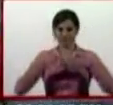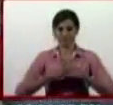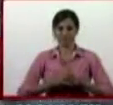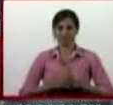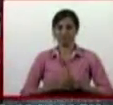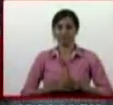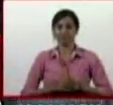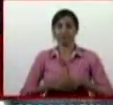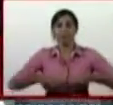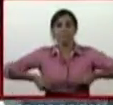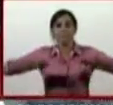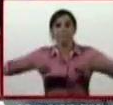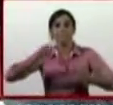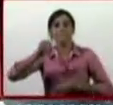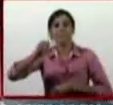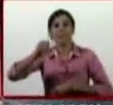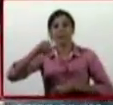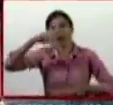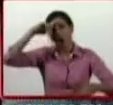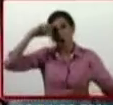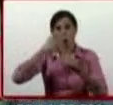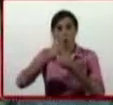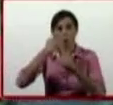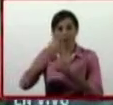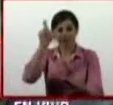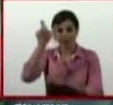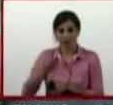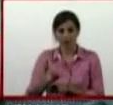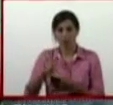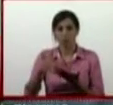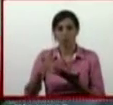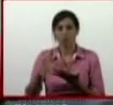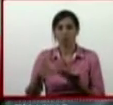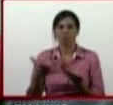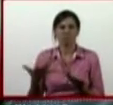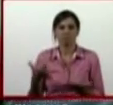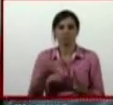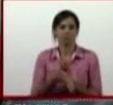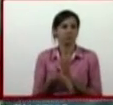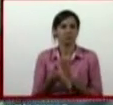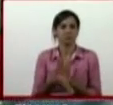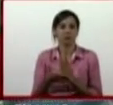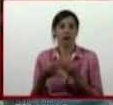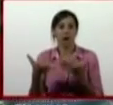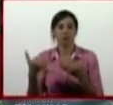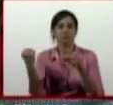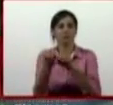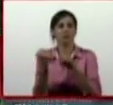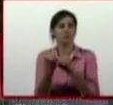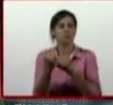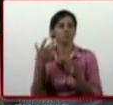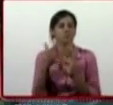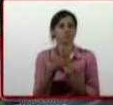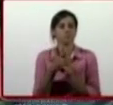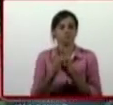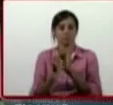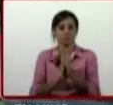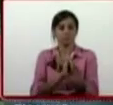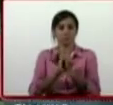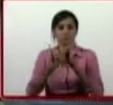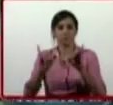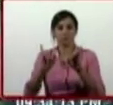Y Mercado Obrero, y en cuanto a Mercado Obrero, estamos en el trabajo ya de terminando la